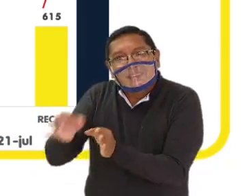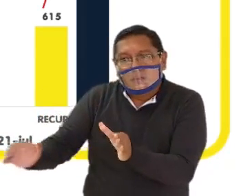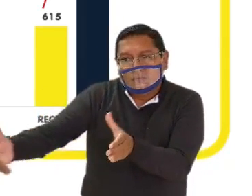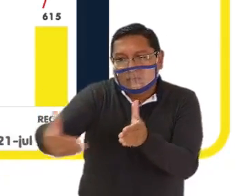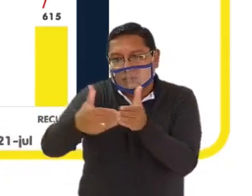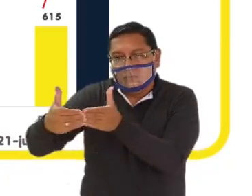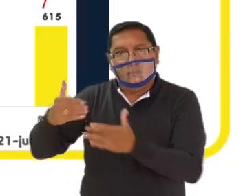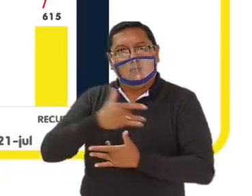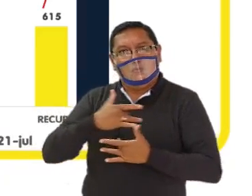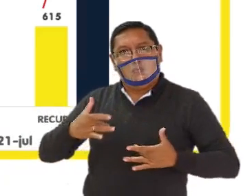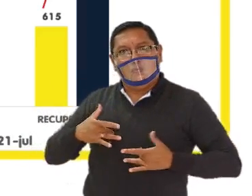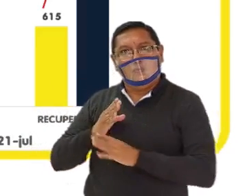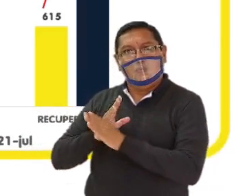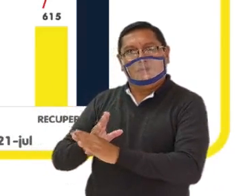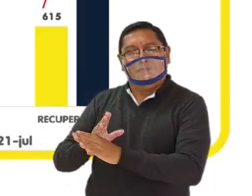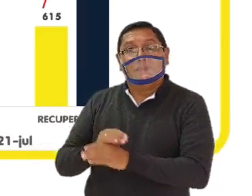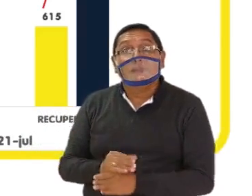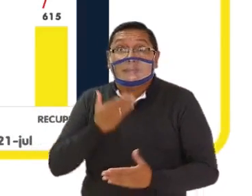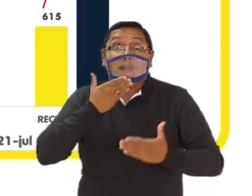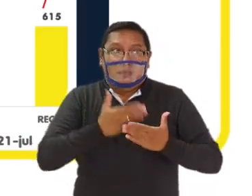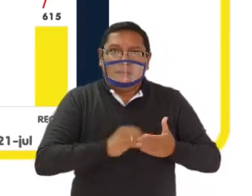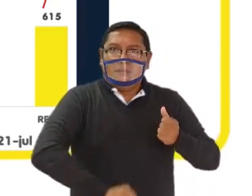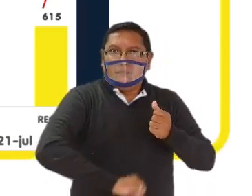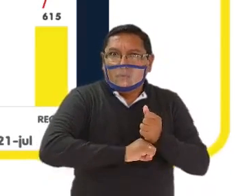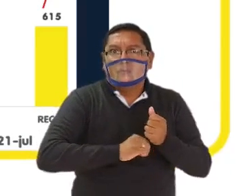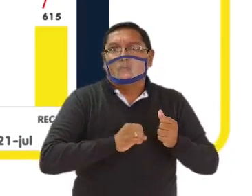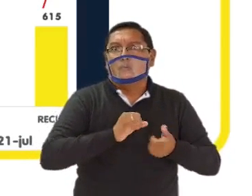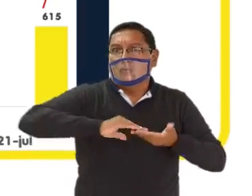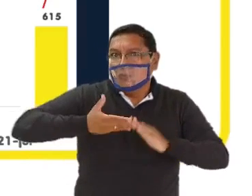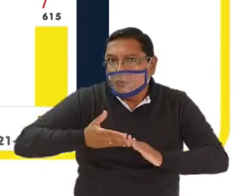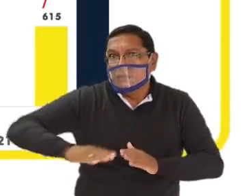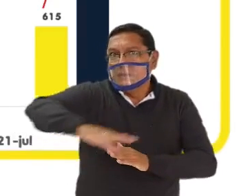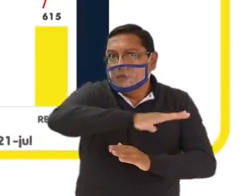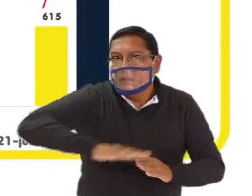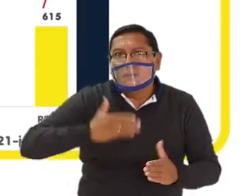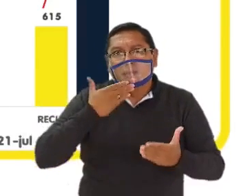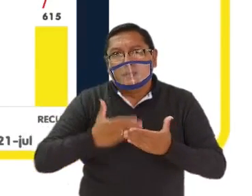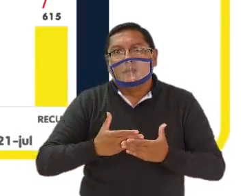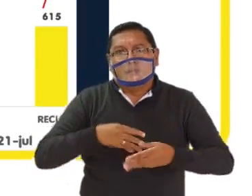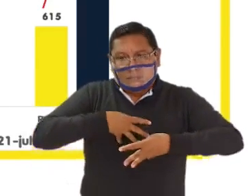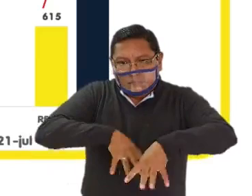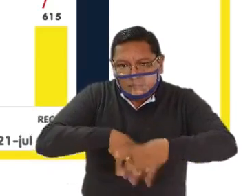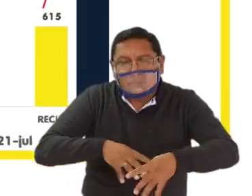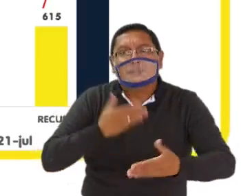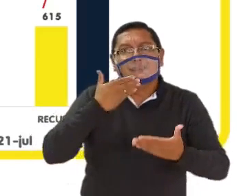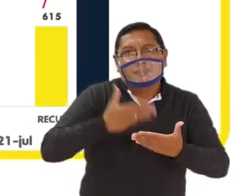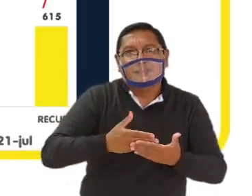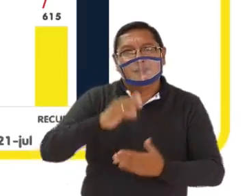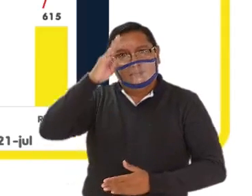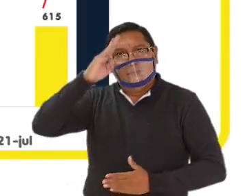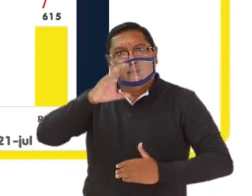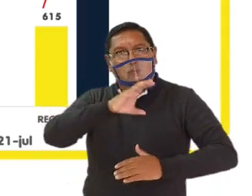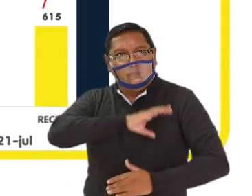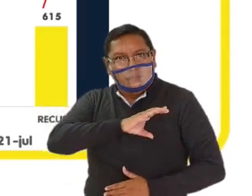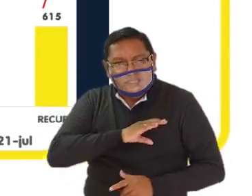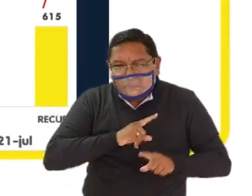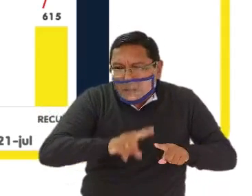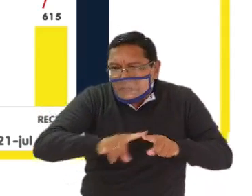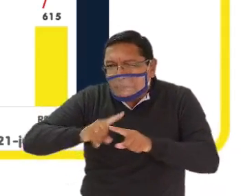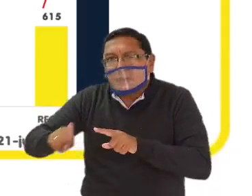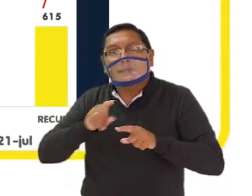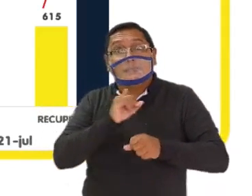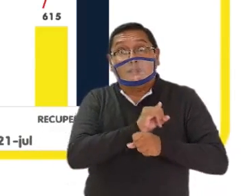sanitario. Gracias al apoyo de la comunidad, gracias al trabajo de militares, policías, de todas las